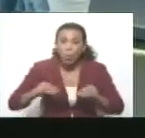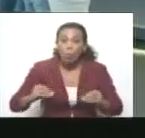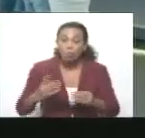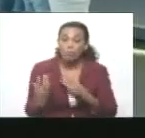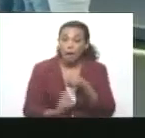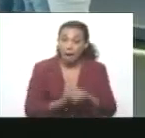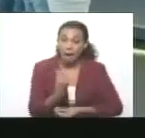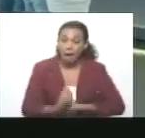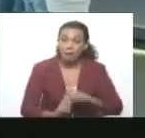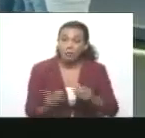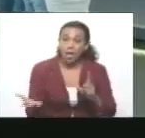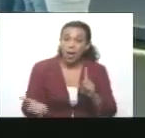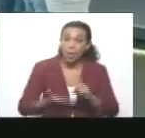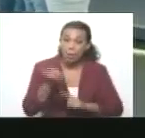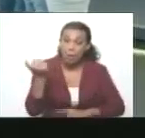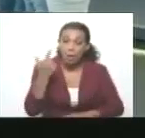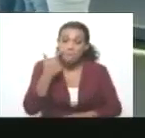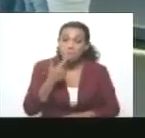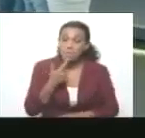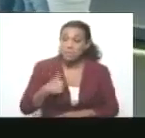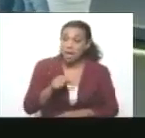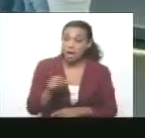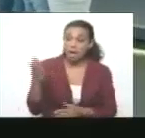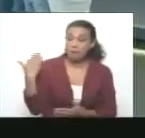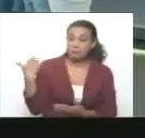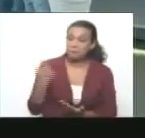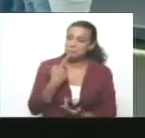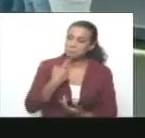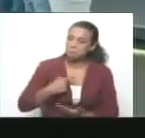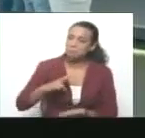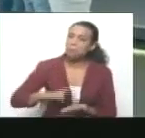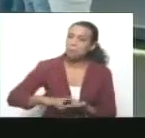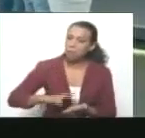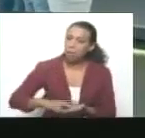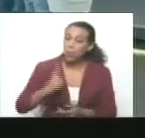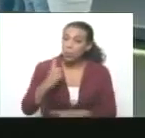hacer. Lo que tú me decías la otra vez, que el